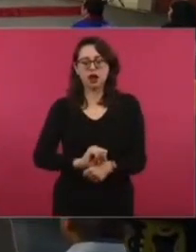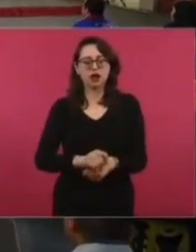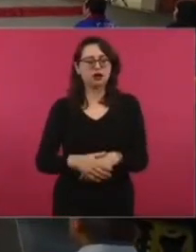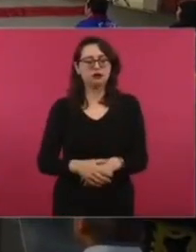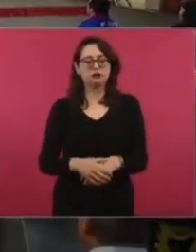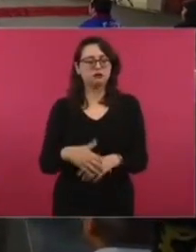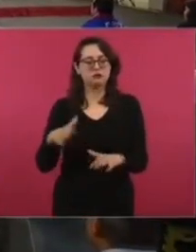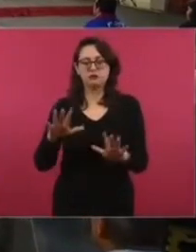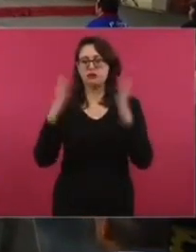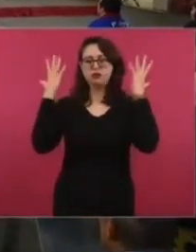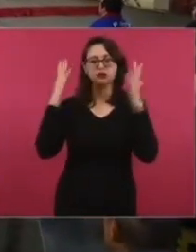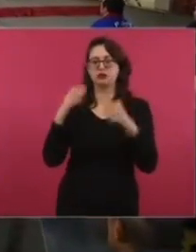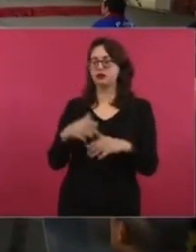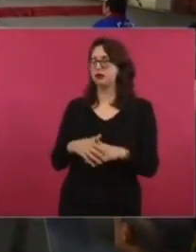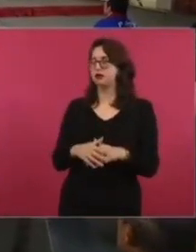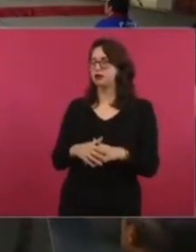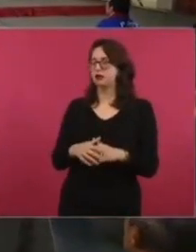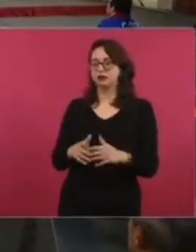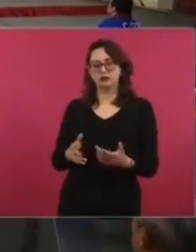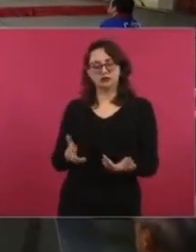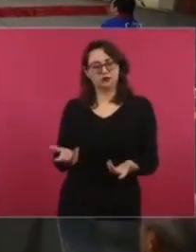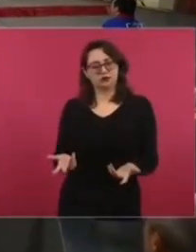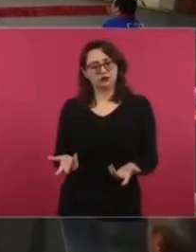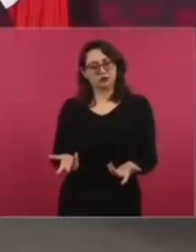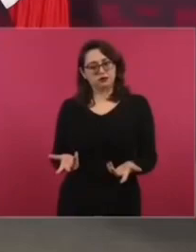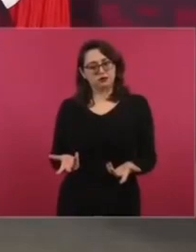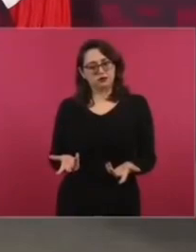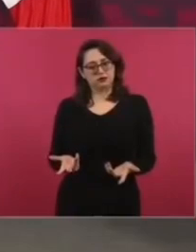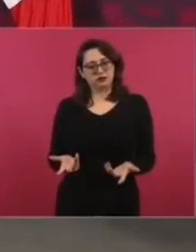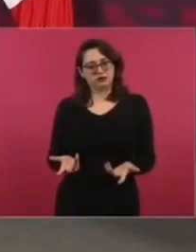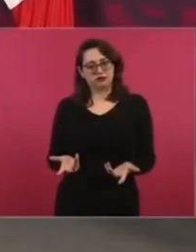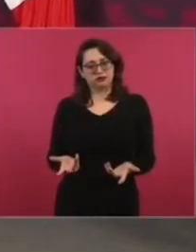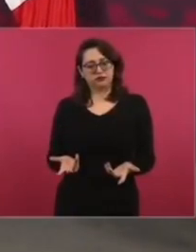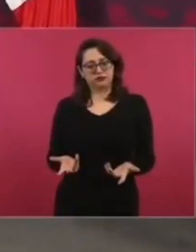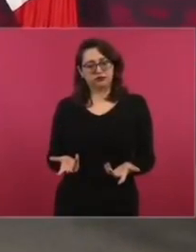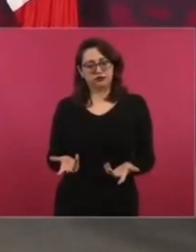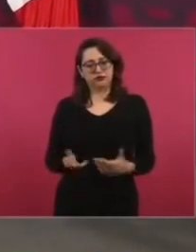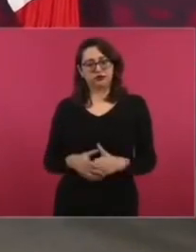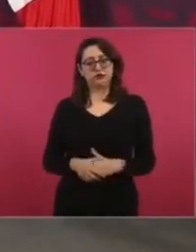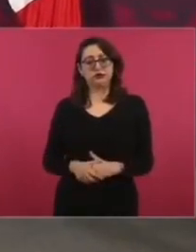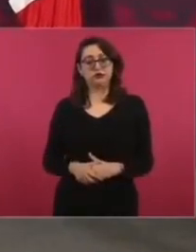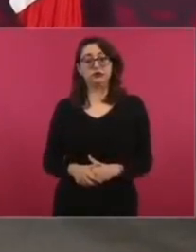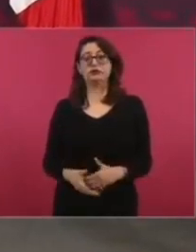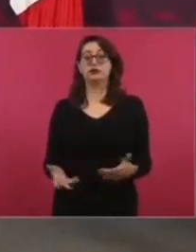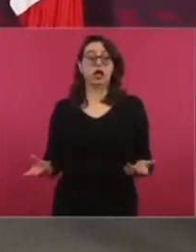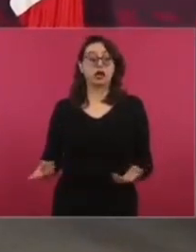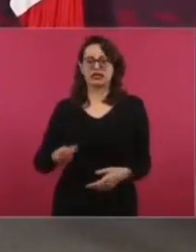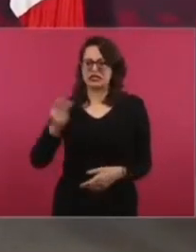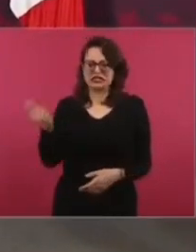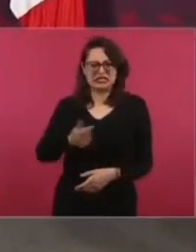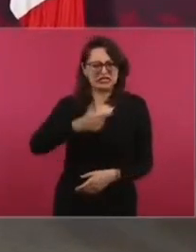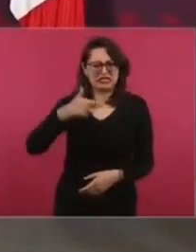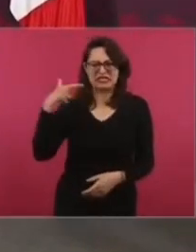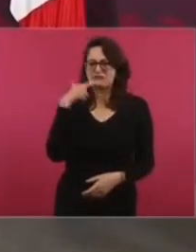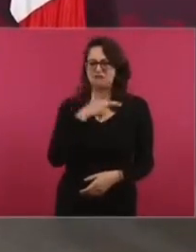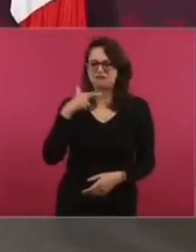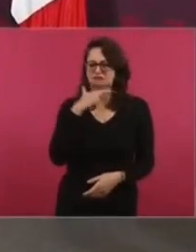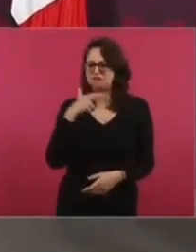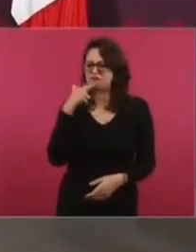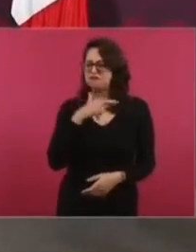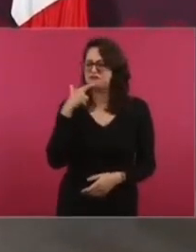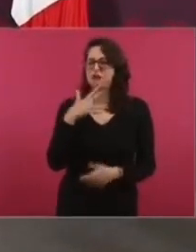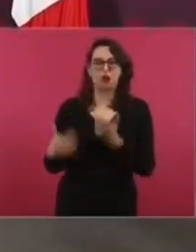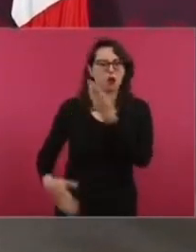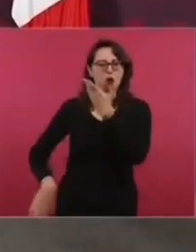judicial esta reforma que nos daría a nosotros el poder de elegir a los nuevos este jueces ministros